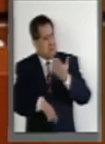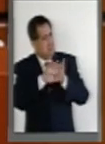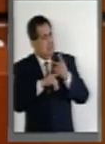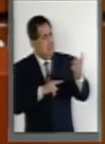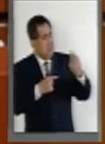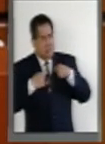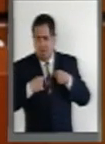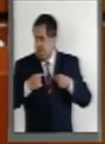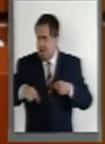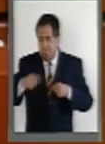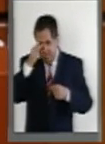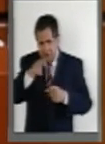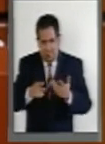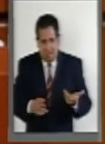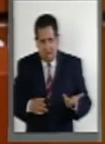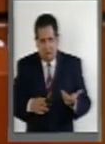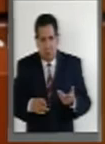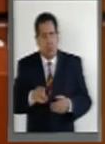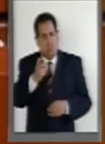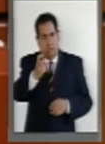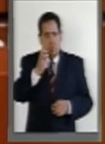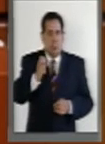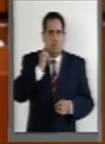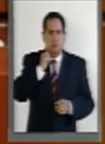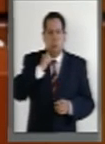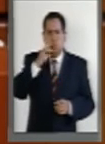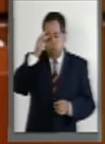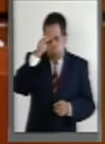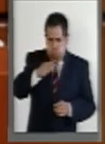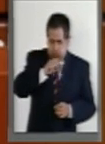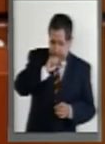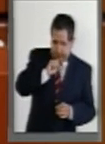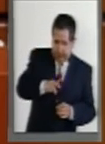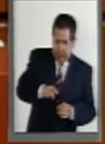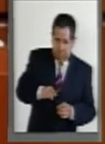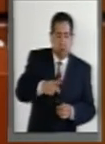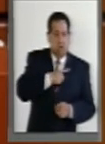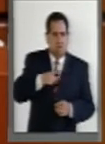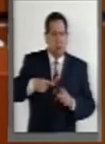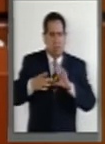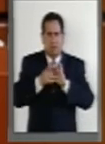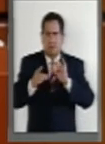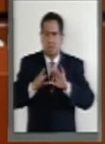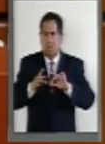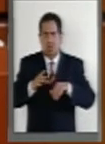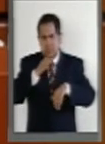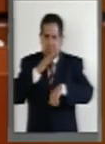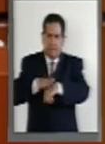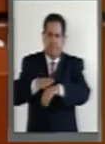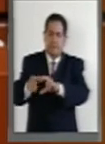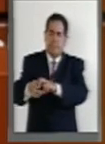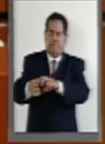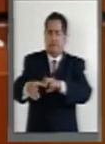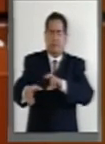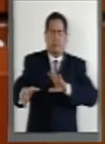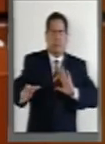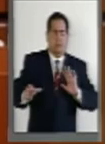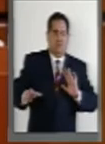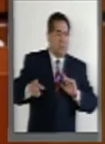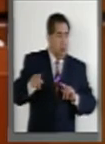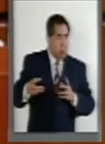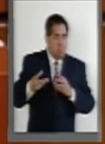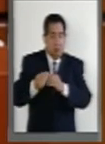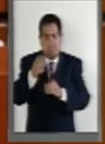ese personaje. El Senado de la República también se debe de deslindar de la decisión del